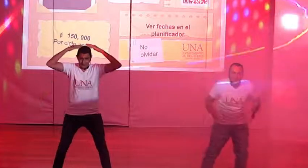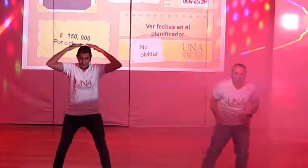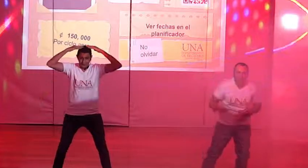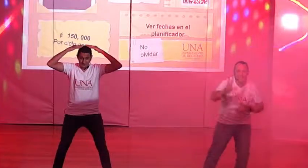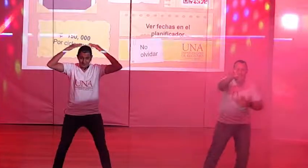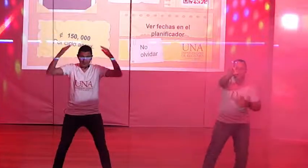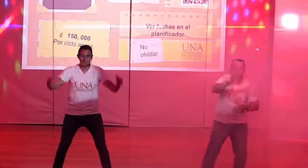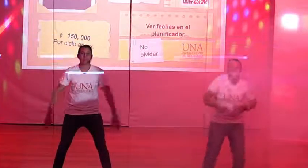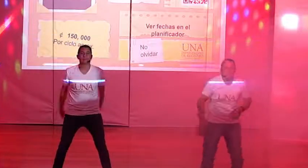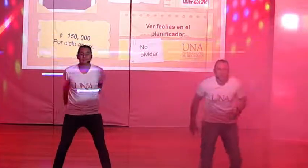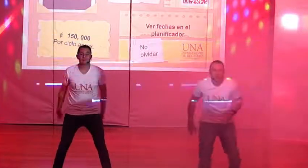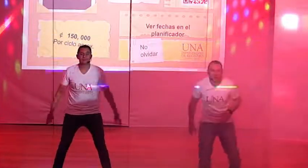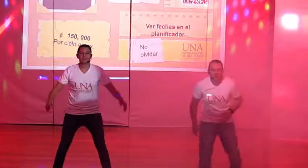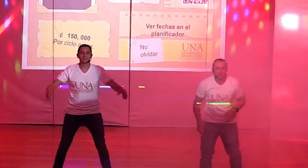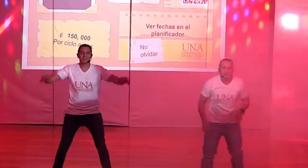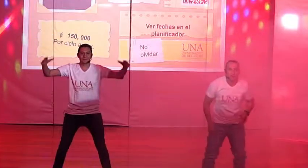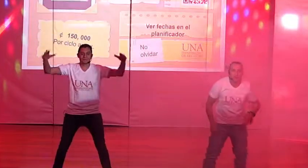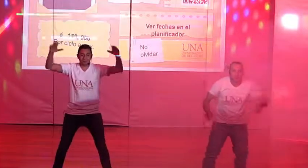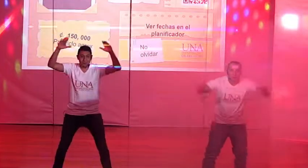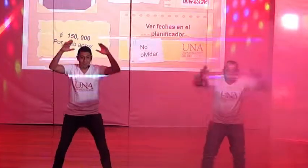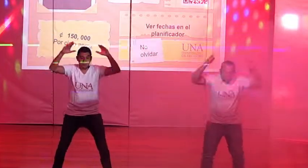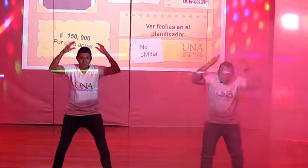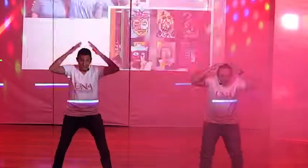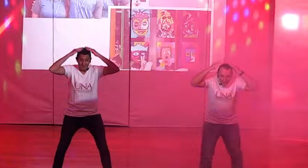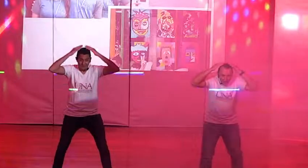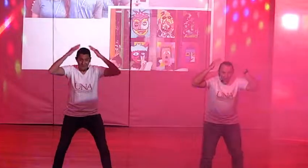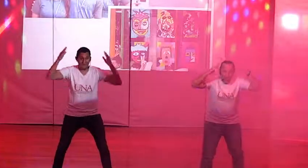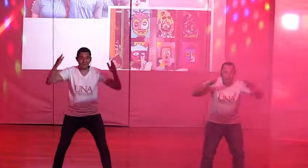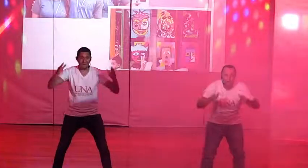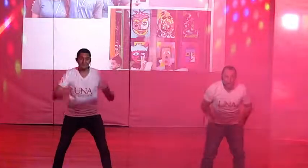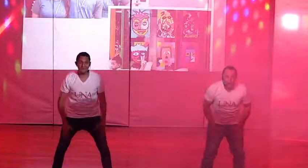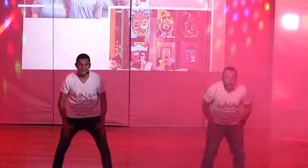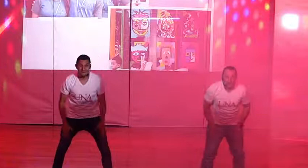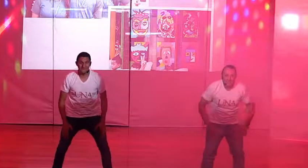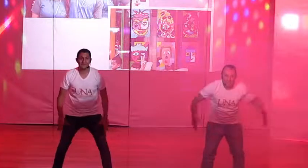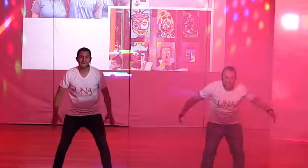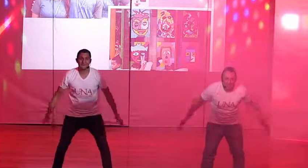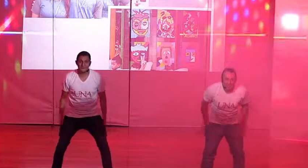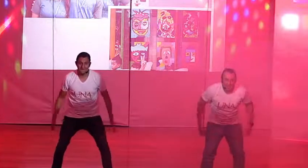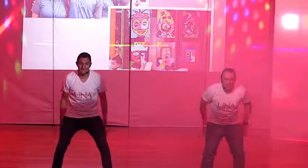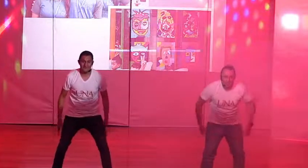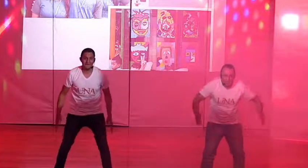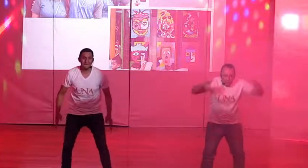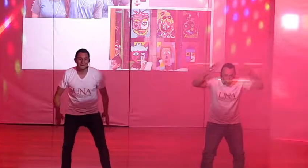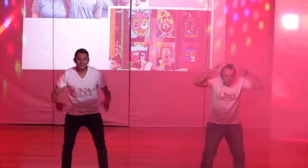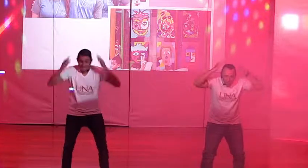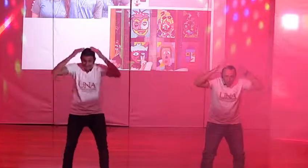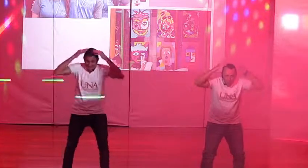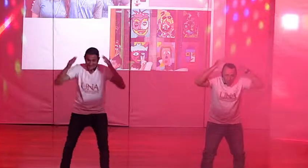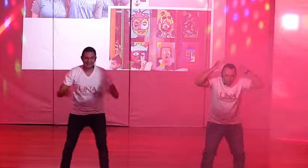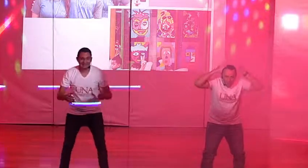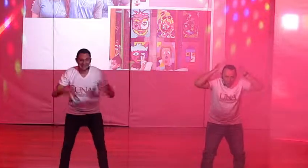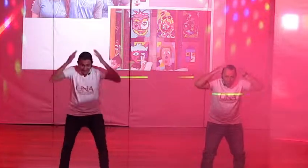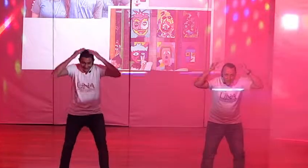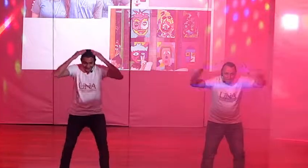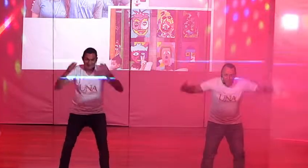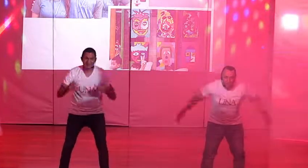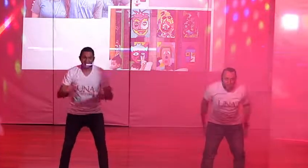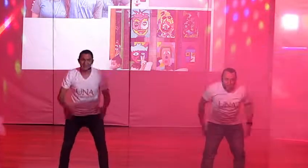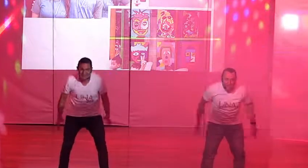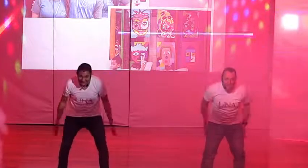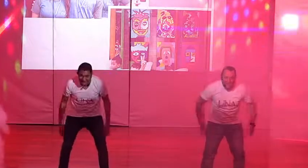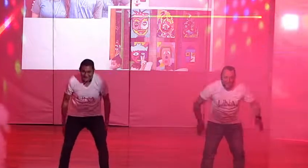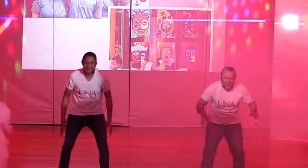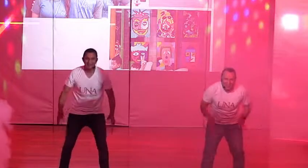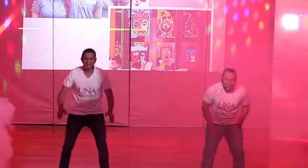Ok, ya tenemos tres indicaciones. Vamos a ver. Avión, carro, tren, avión, avión,